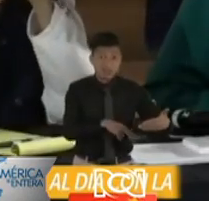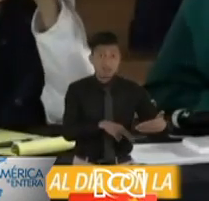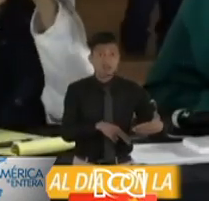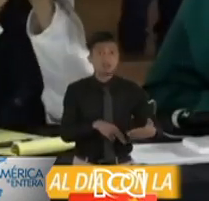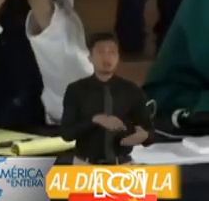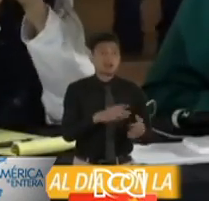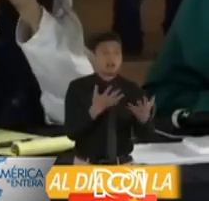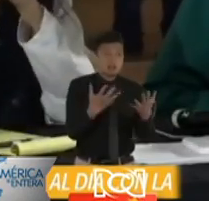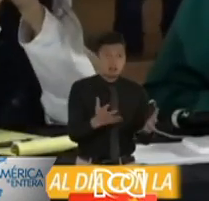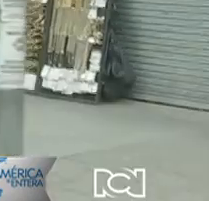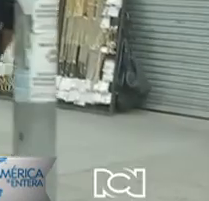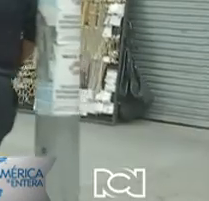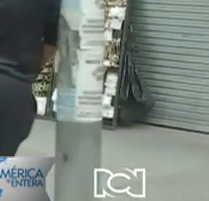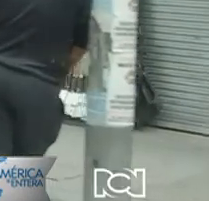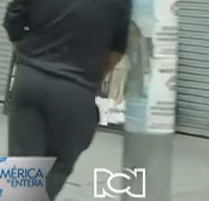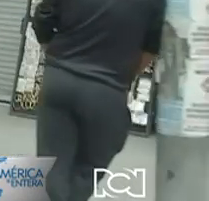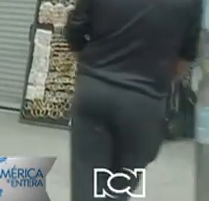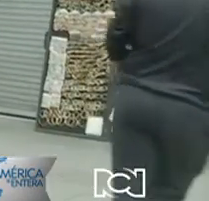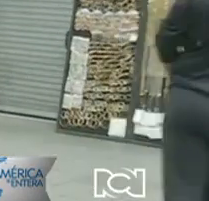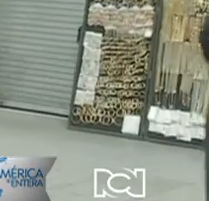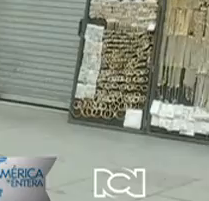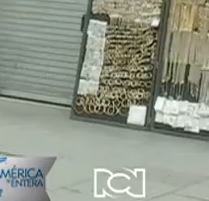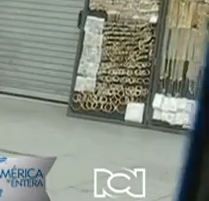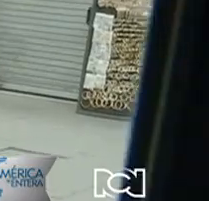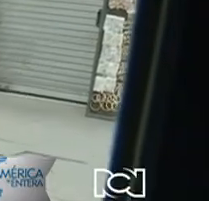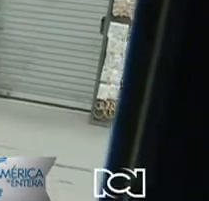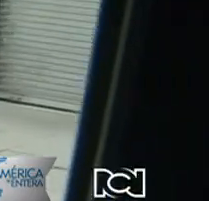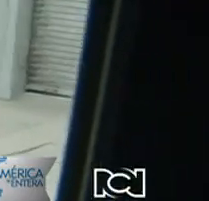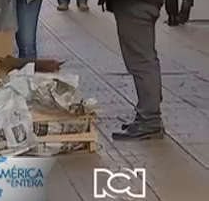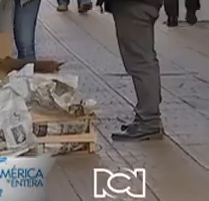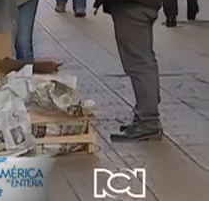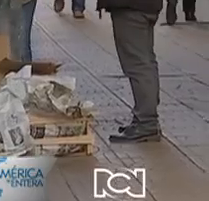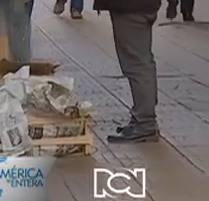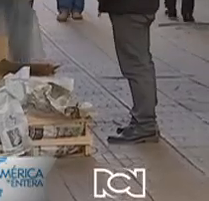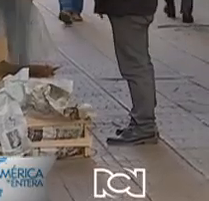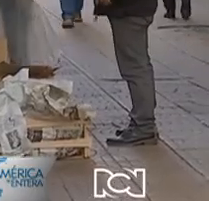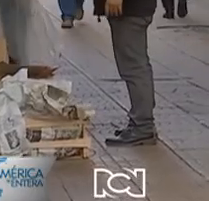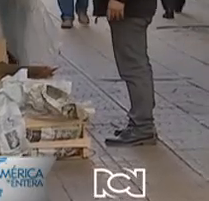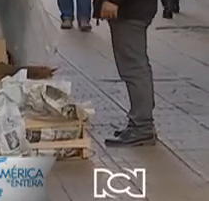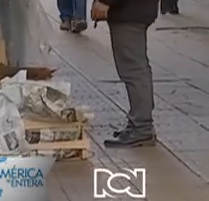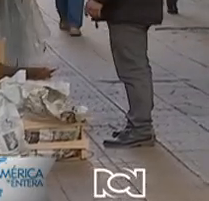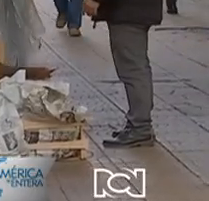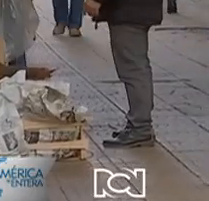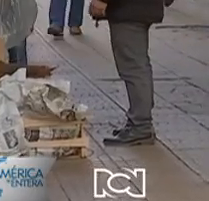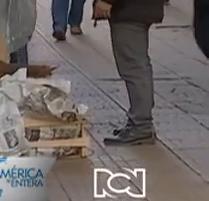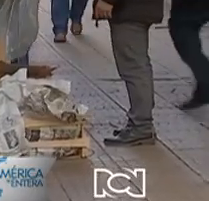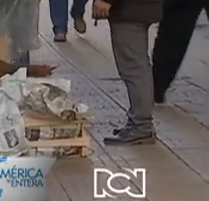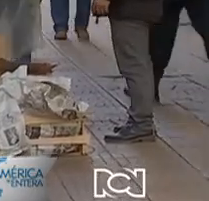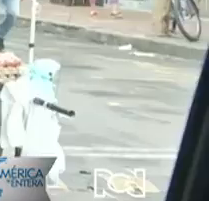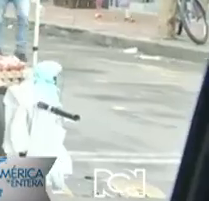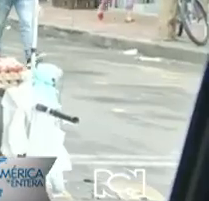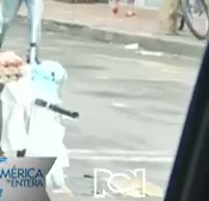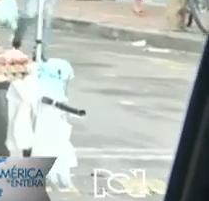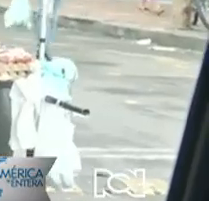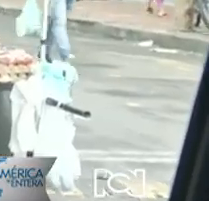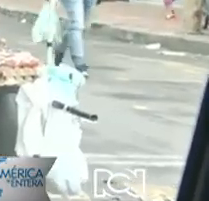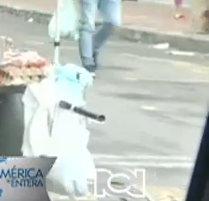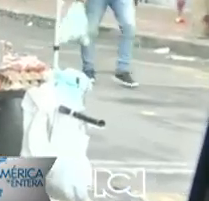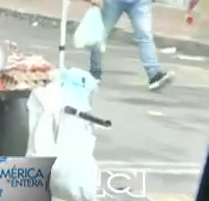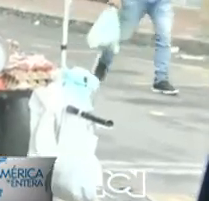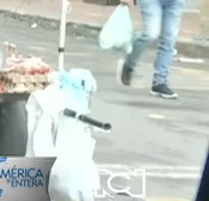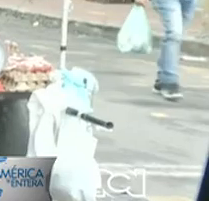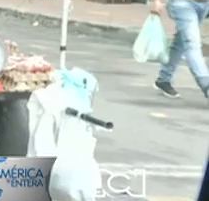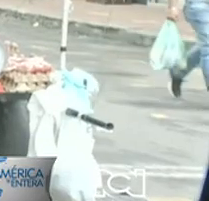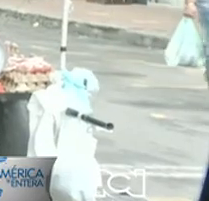es un círculo vicioso. La alcaldesa dijo que el pago por el uso del espacio público no es un usufructo privado.